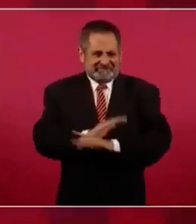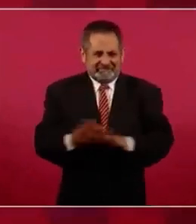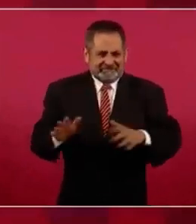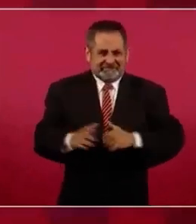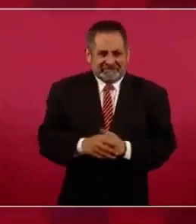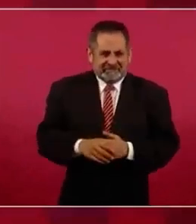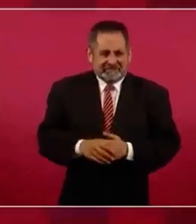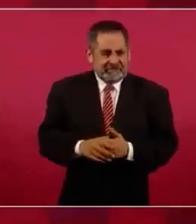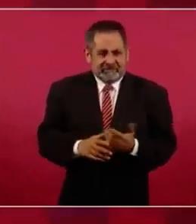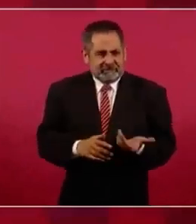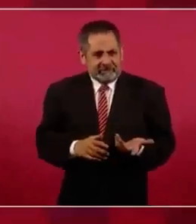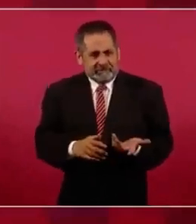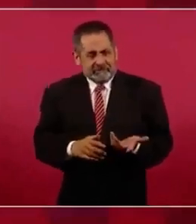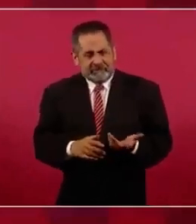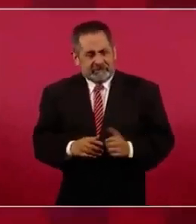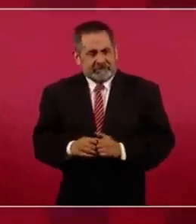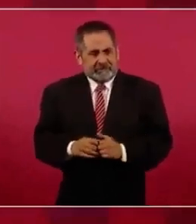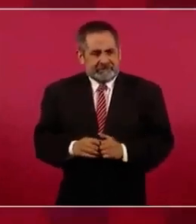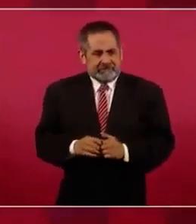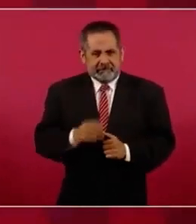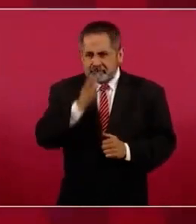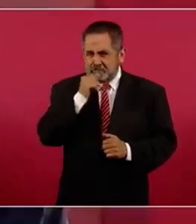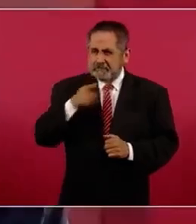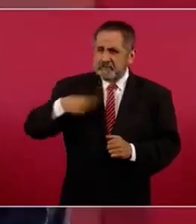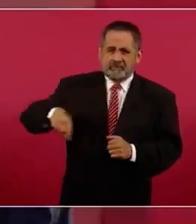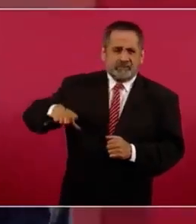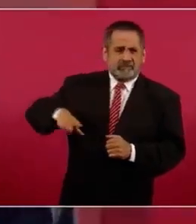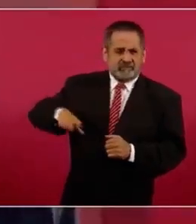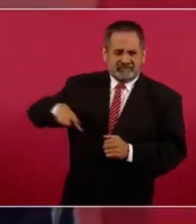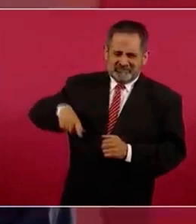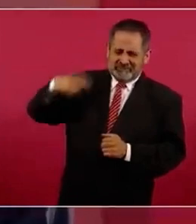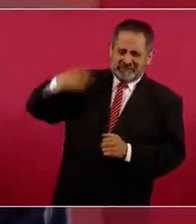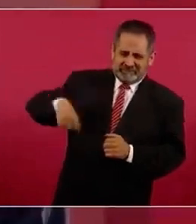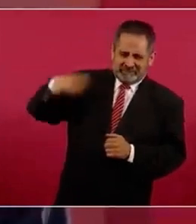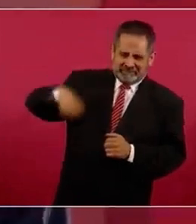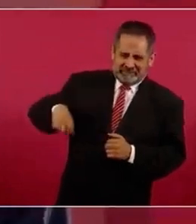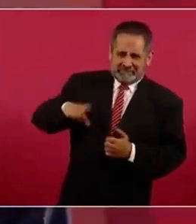No puede haber gobierno rico con pueblo pobre.